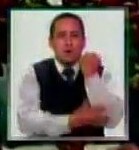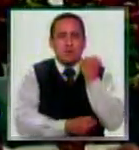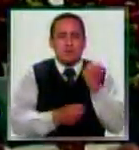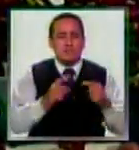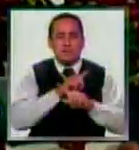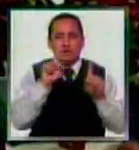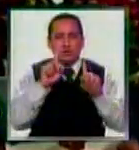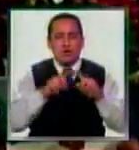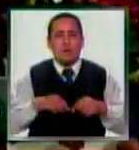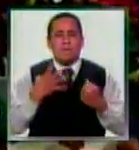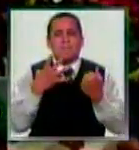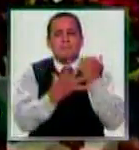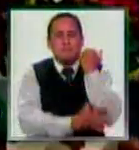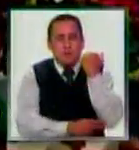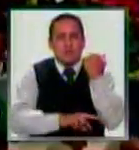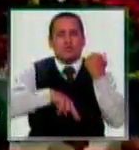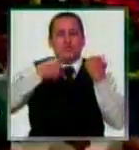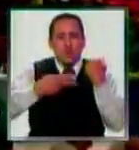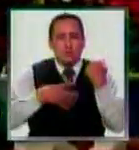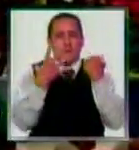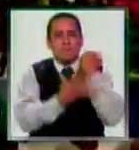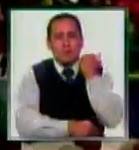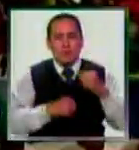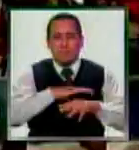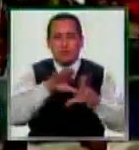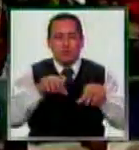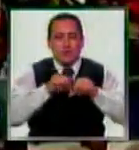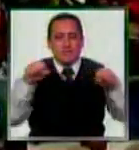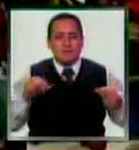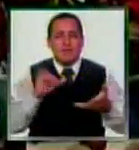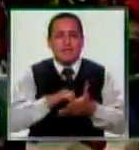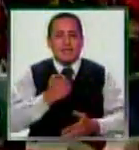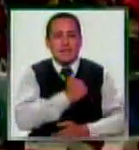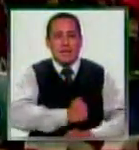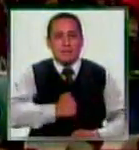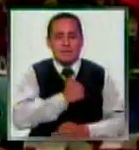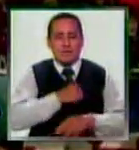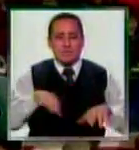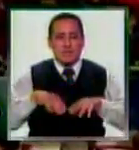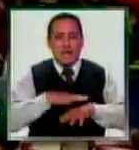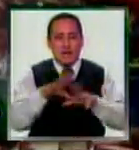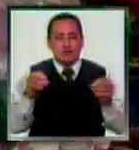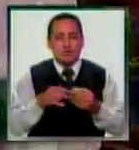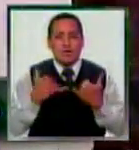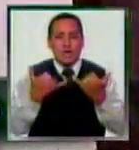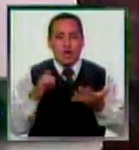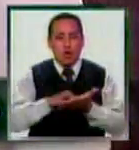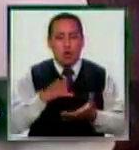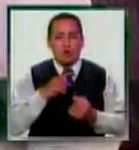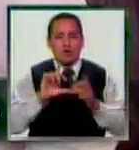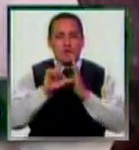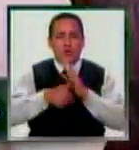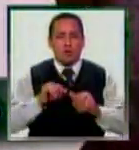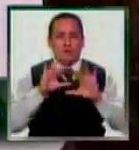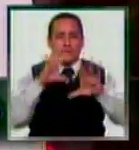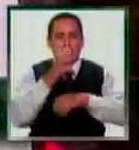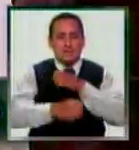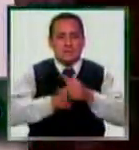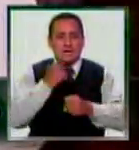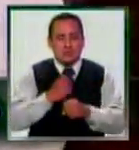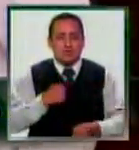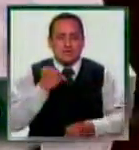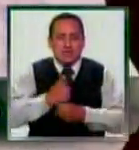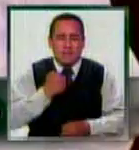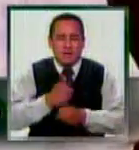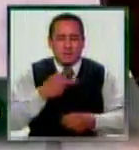sino empobrecida por este sistema que lamentablemente ha hecho que hoy, luego de 10 años de